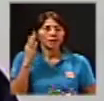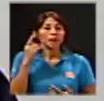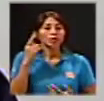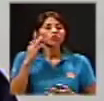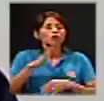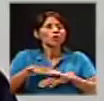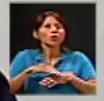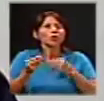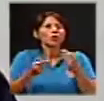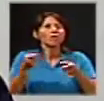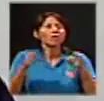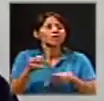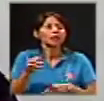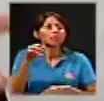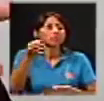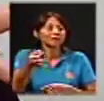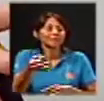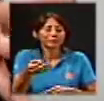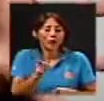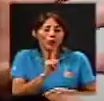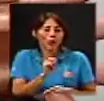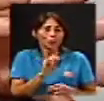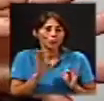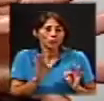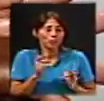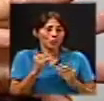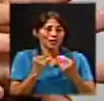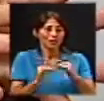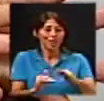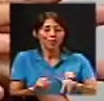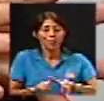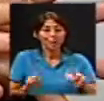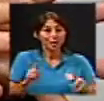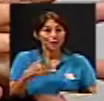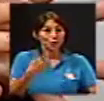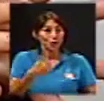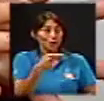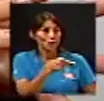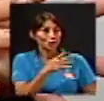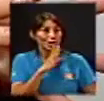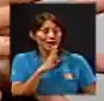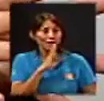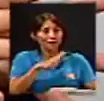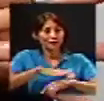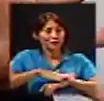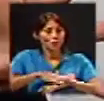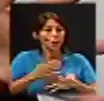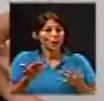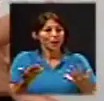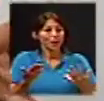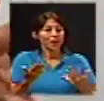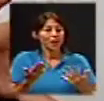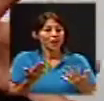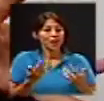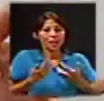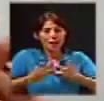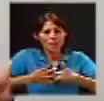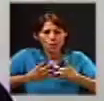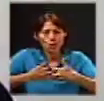pitonizar es muy limitado. Pero cuando usted hablaba, don Pablo, del motor